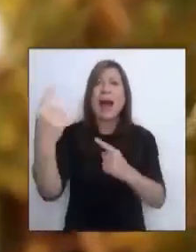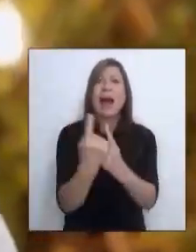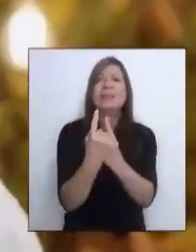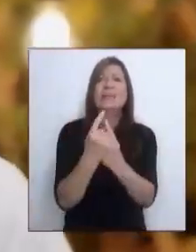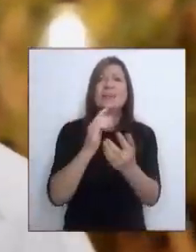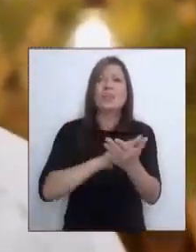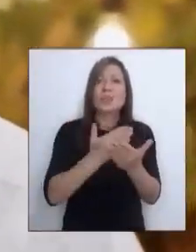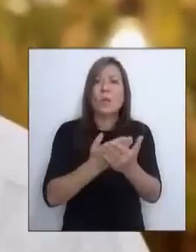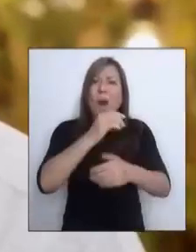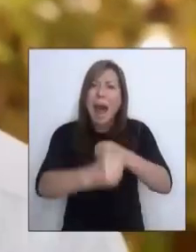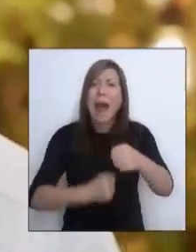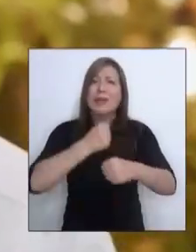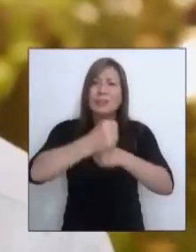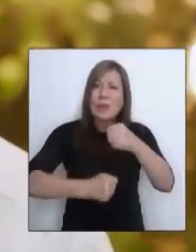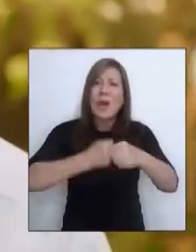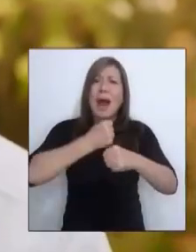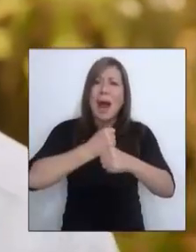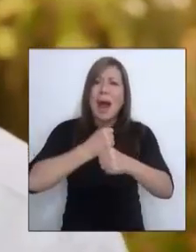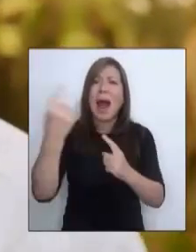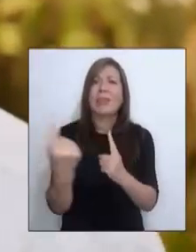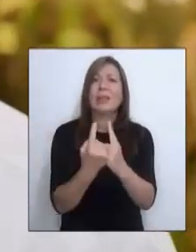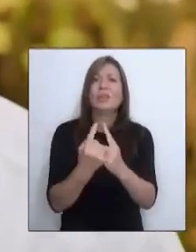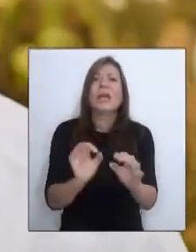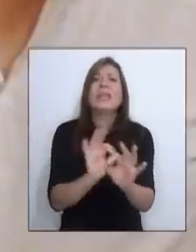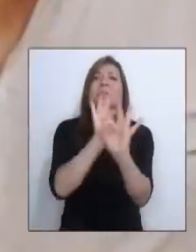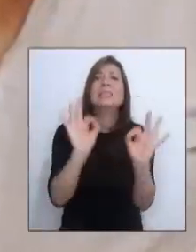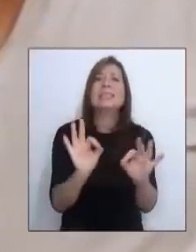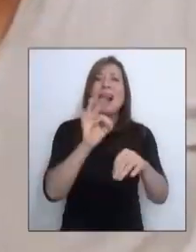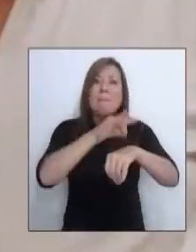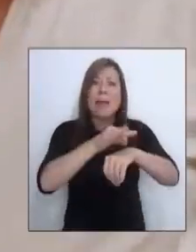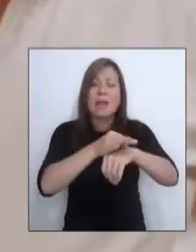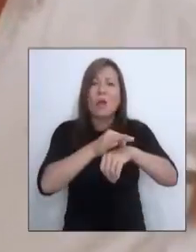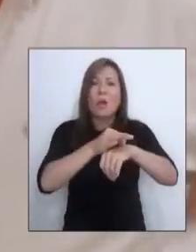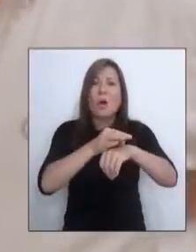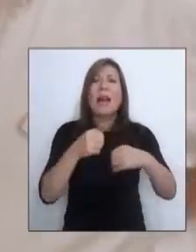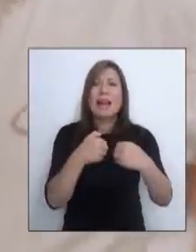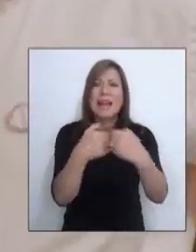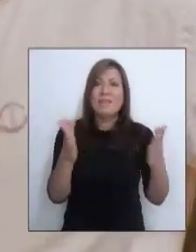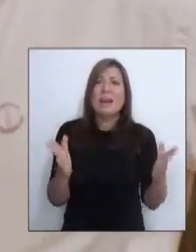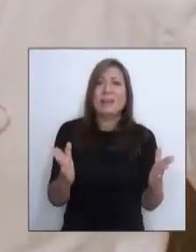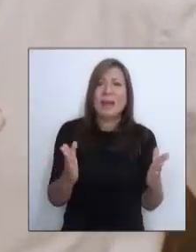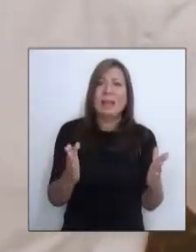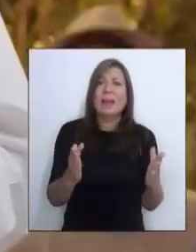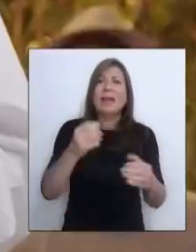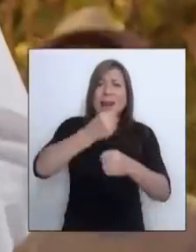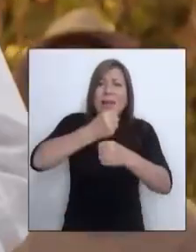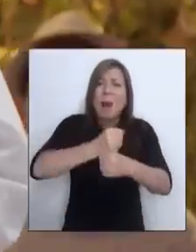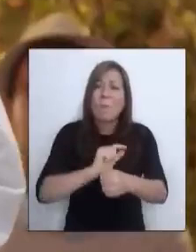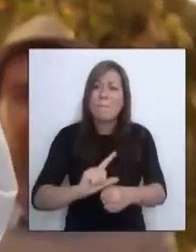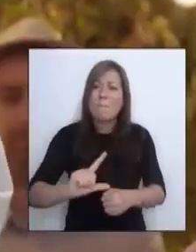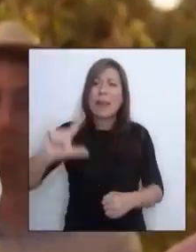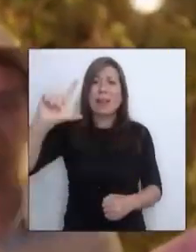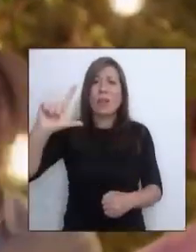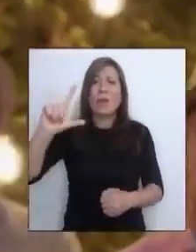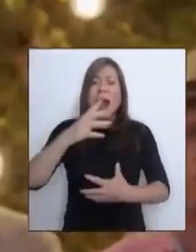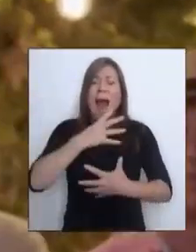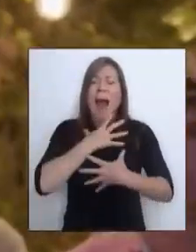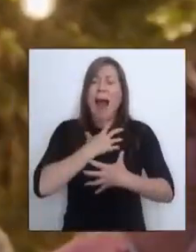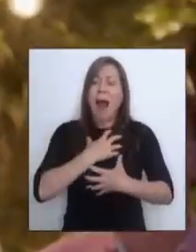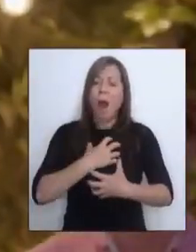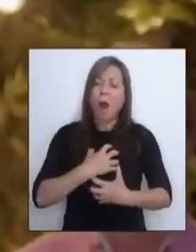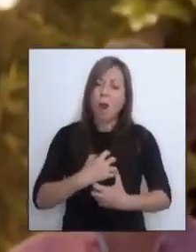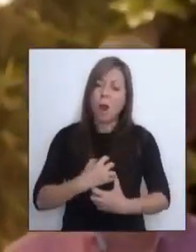atención de salud y años por la atención de un especialista. La libertad de los emprendedores que